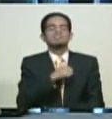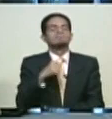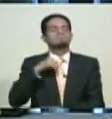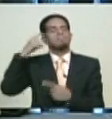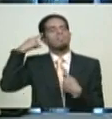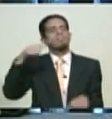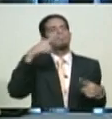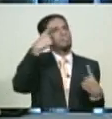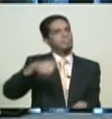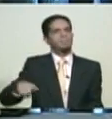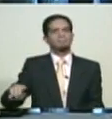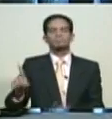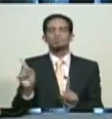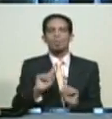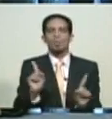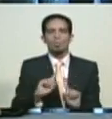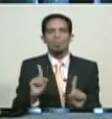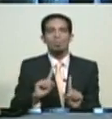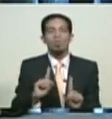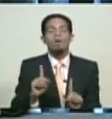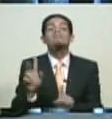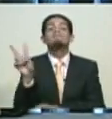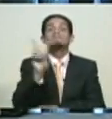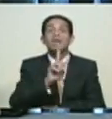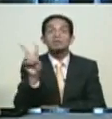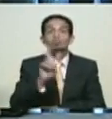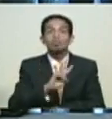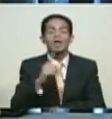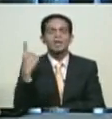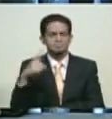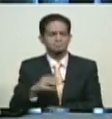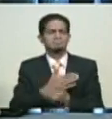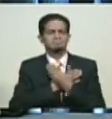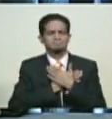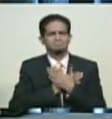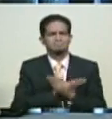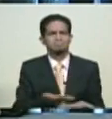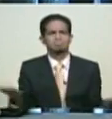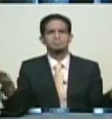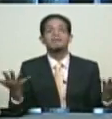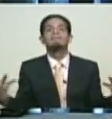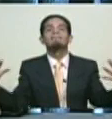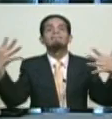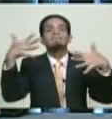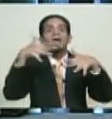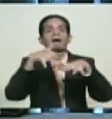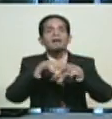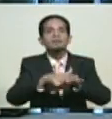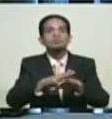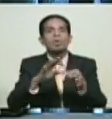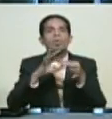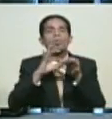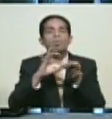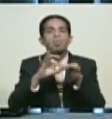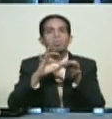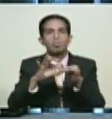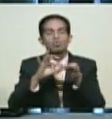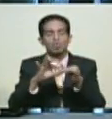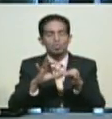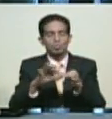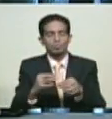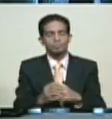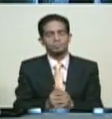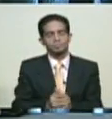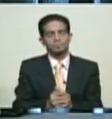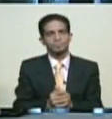chovinista somos un país con vocación integracionista unionista latinoamericanista